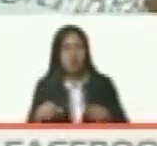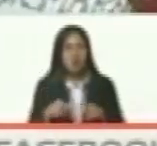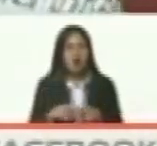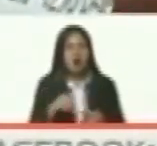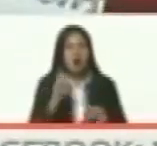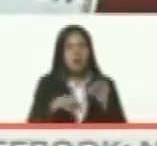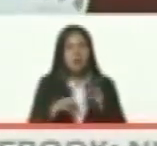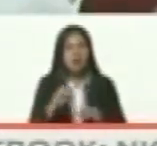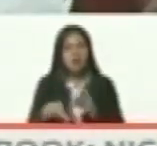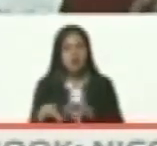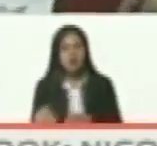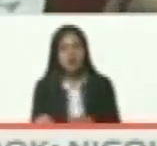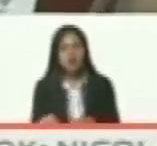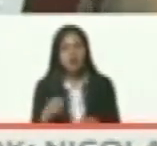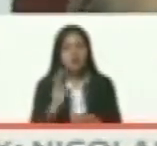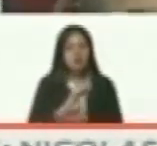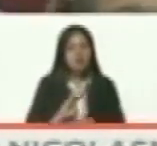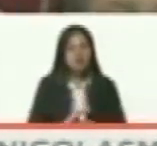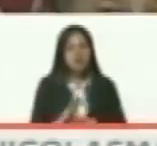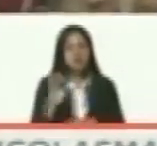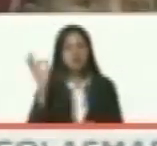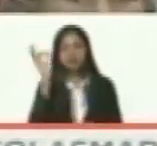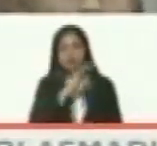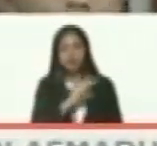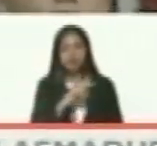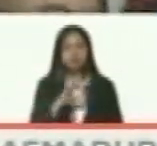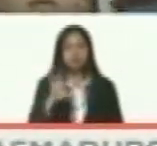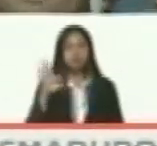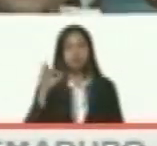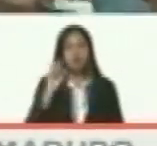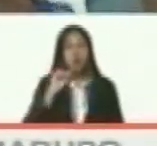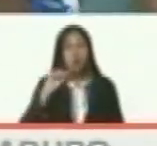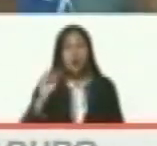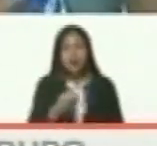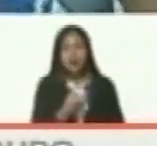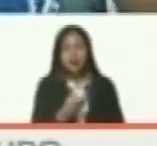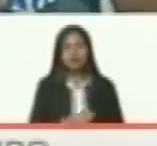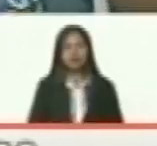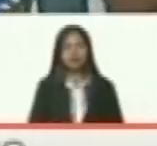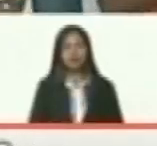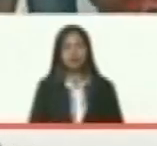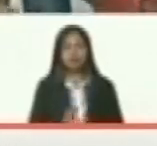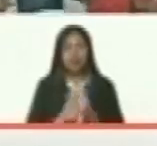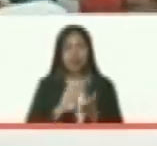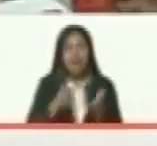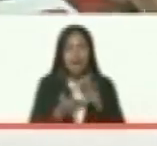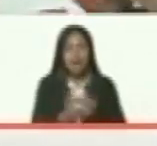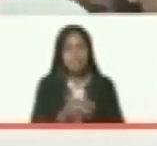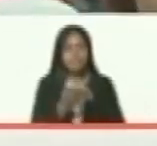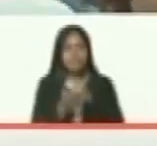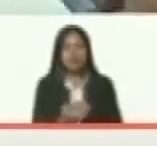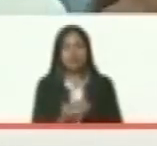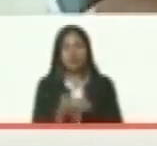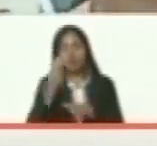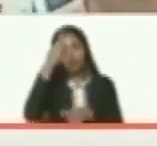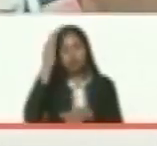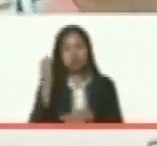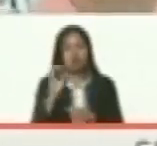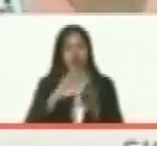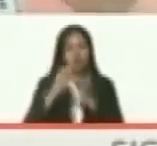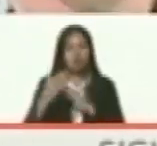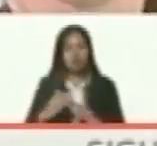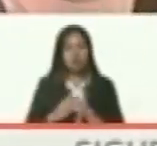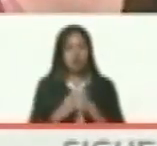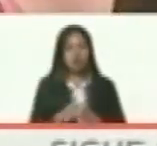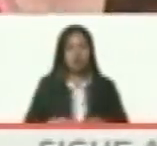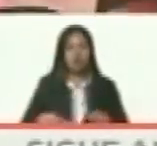agrícolas, cría de animales en Guarena. Aquí tengo la carpeta del Consejo Comunal Santa Eduviges, y